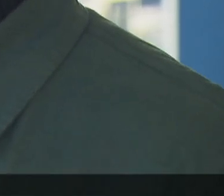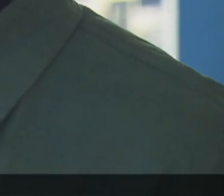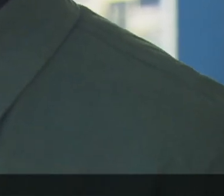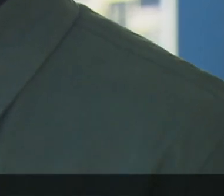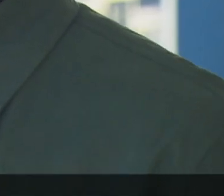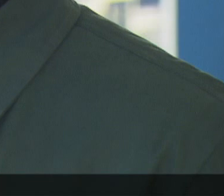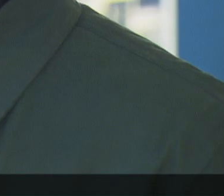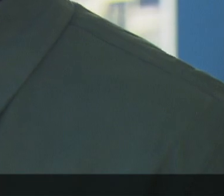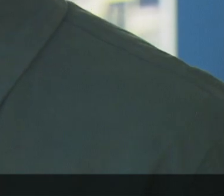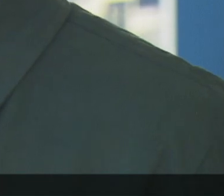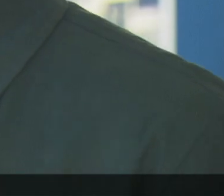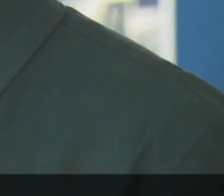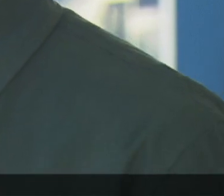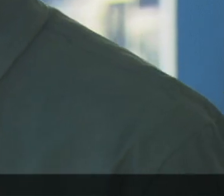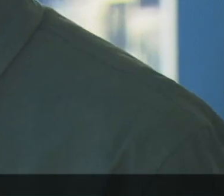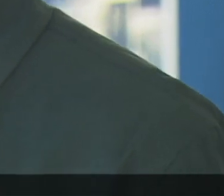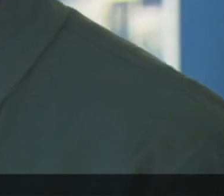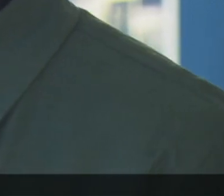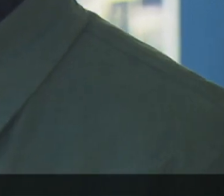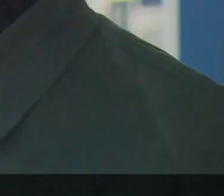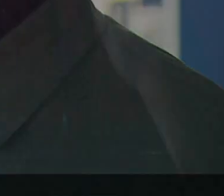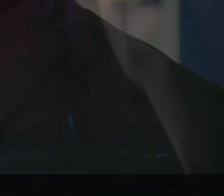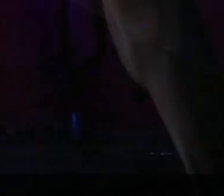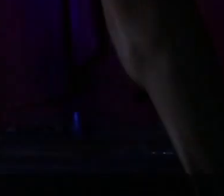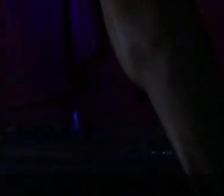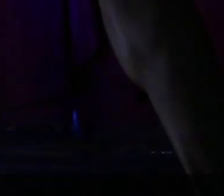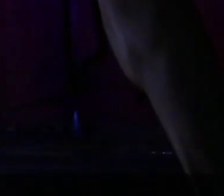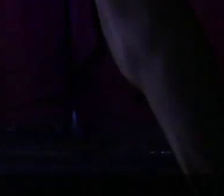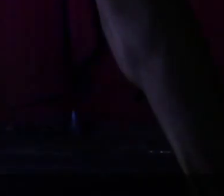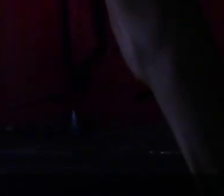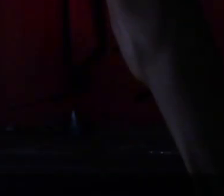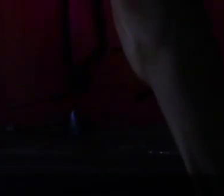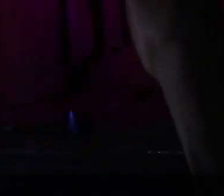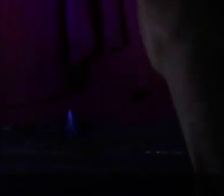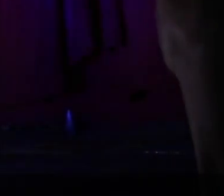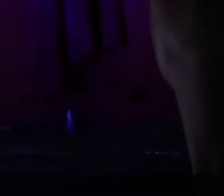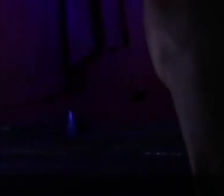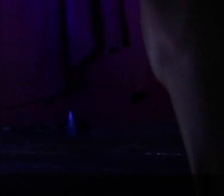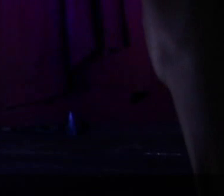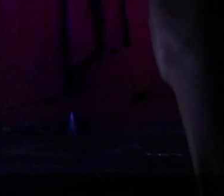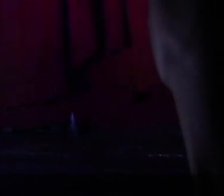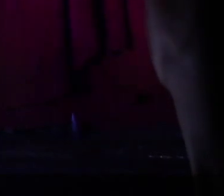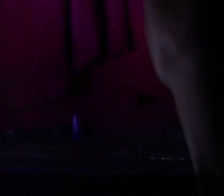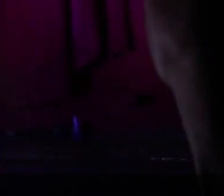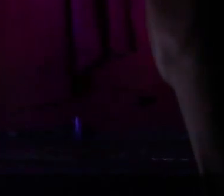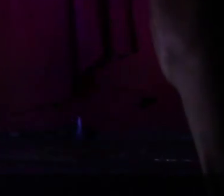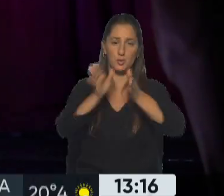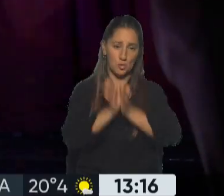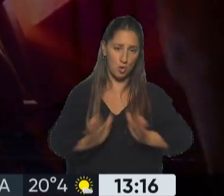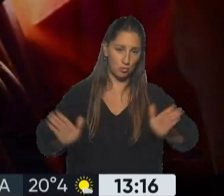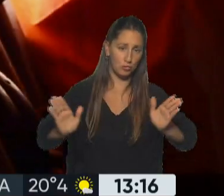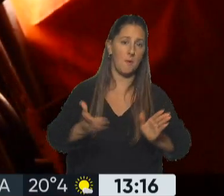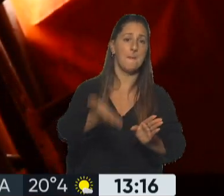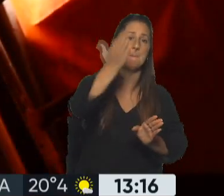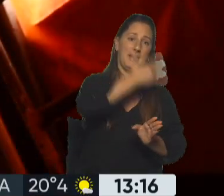y lo que en definitiva pasa es que convergen dos líneas de relato. Por un lado, su pasado como pesista, y por el otro, el presente,